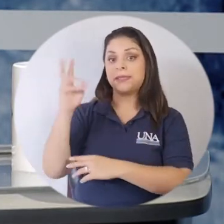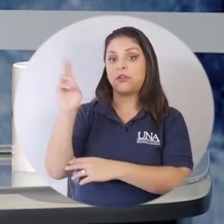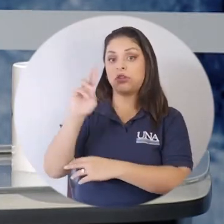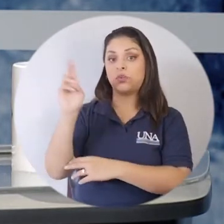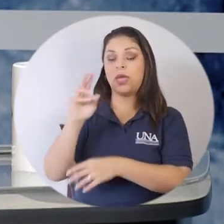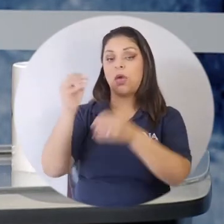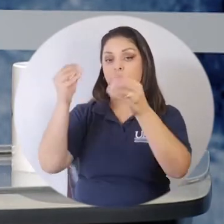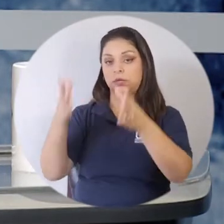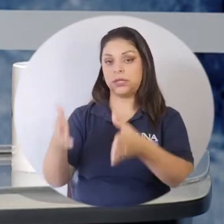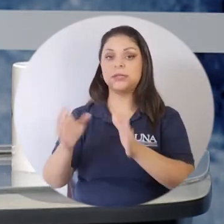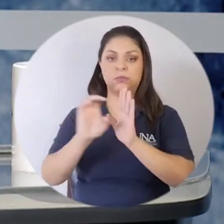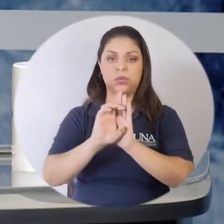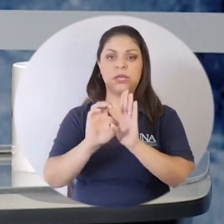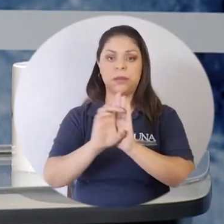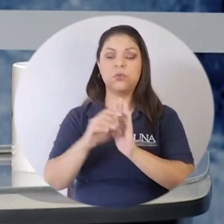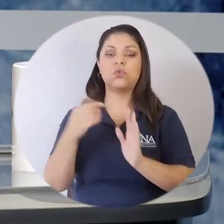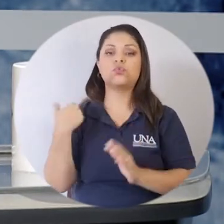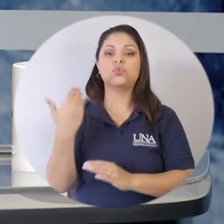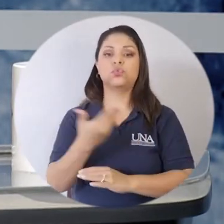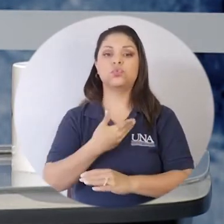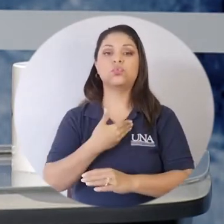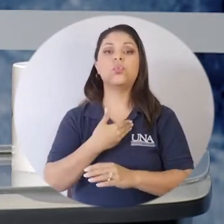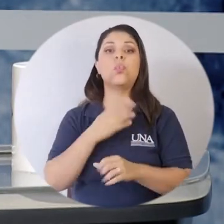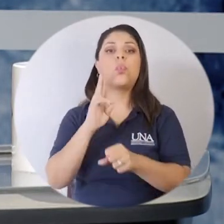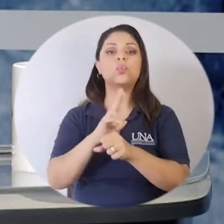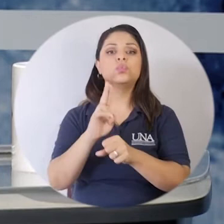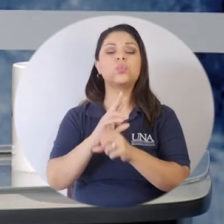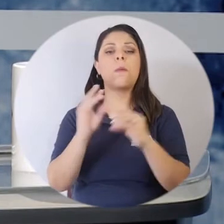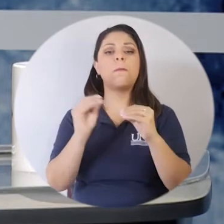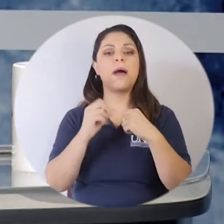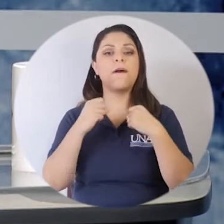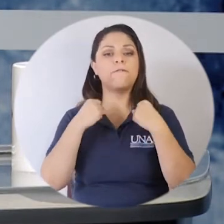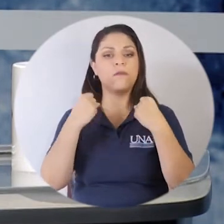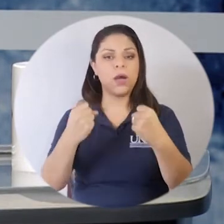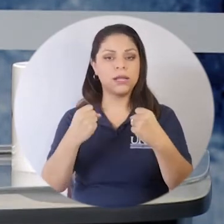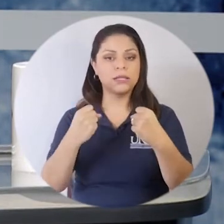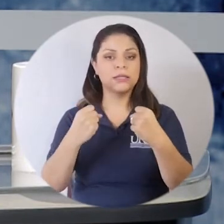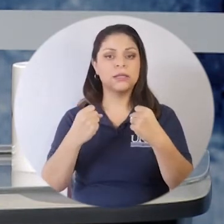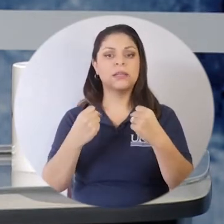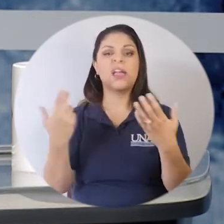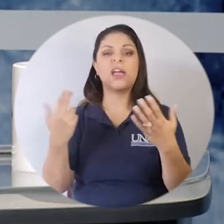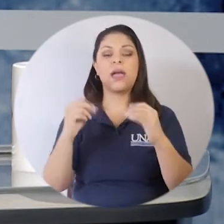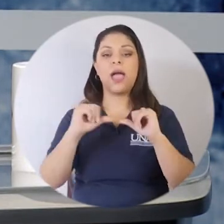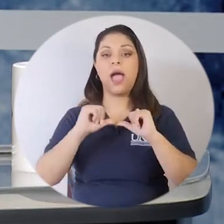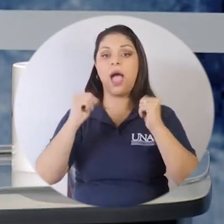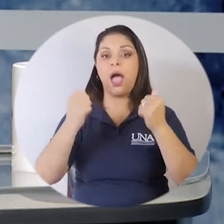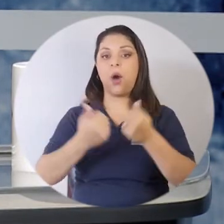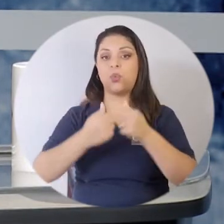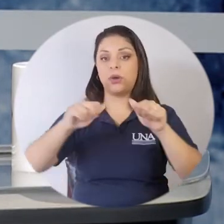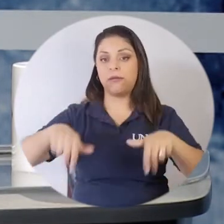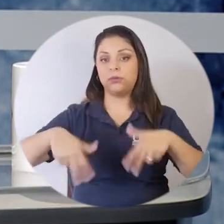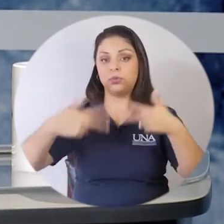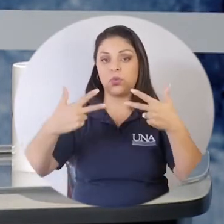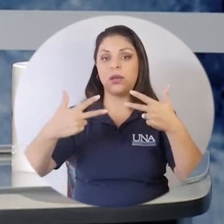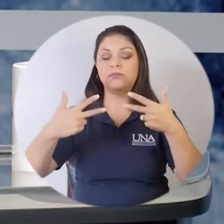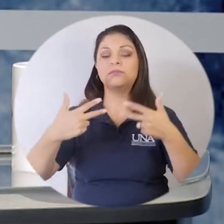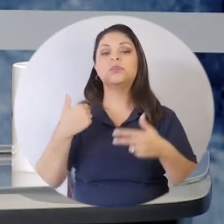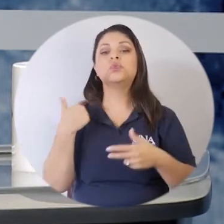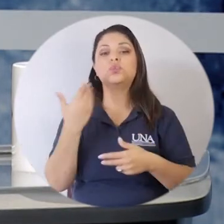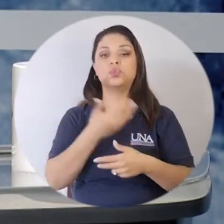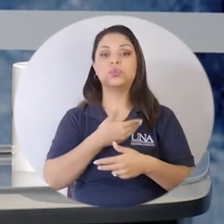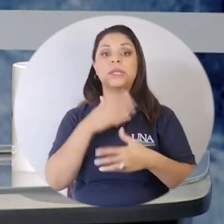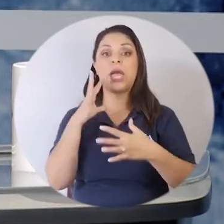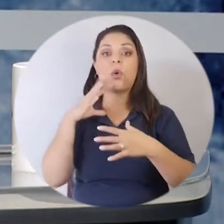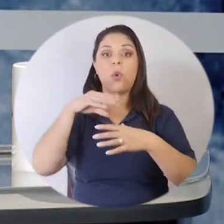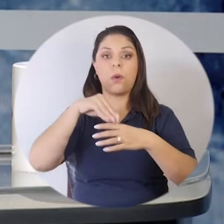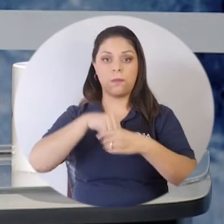de Docencia, por ejemplo, hemos hecho un uso más fuerte o más intensivo del aula virtual y hemos